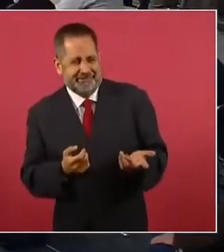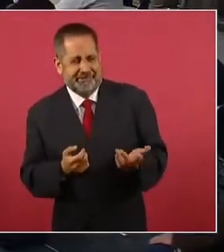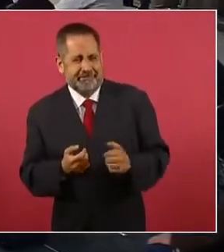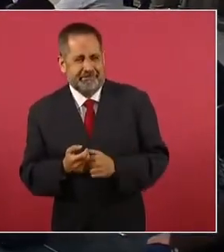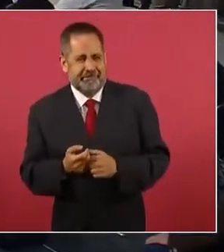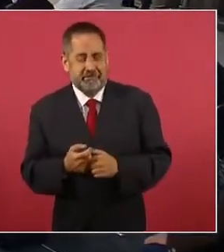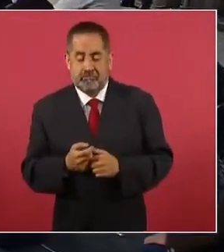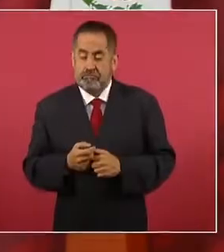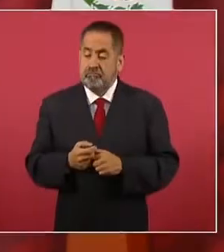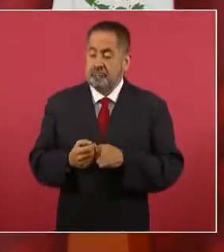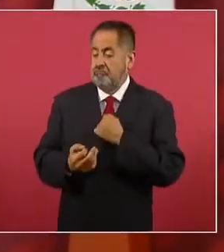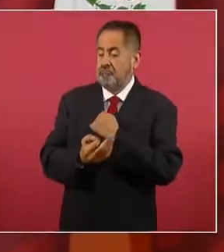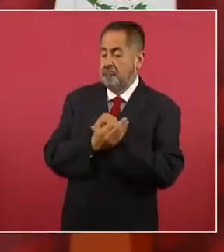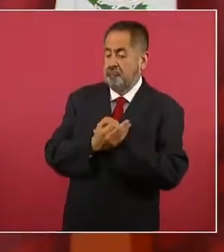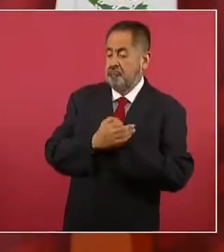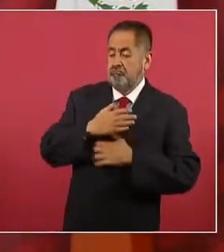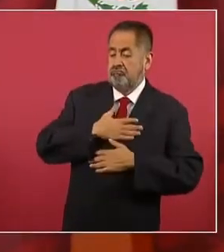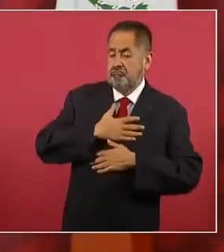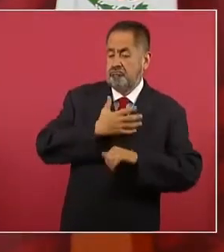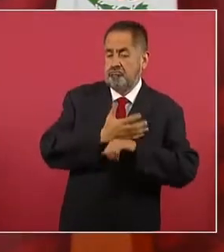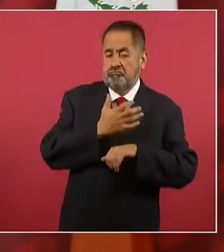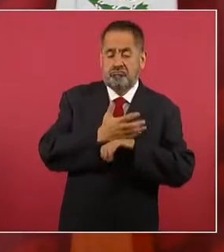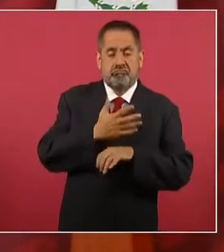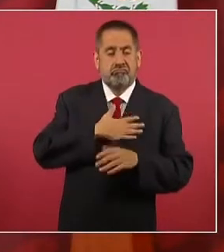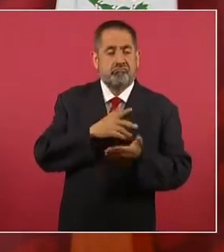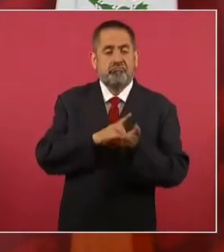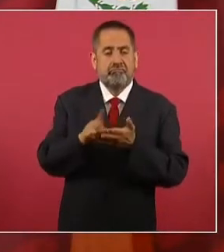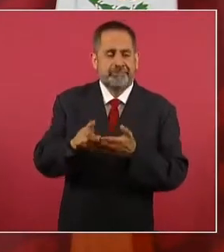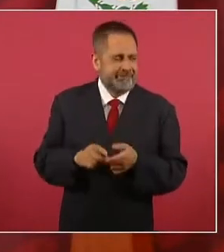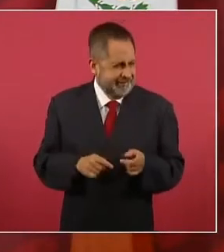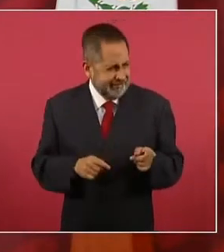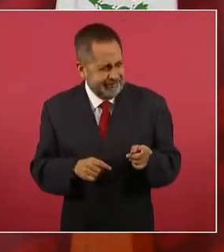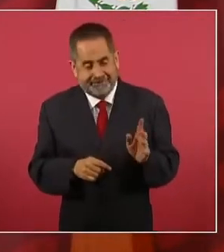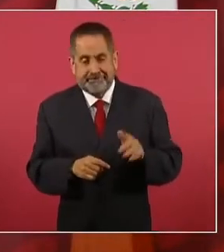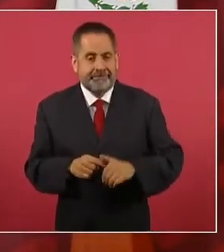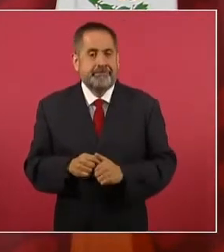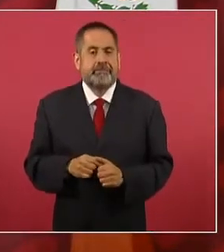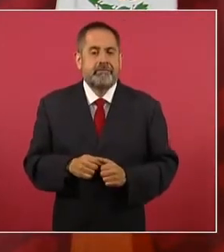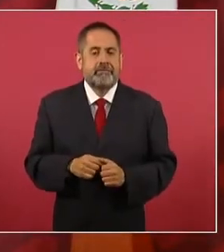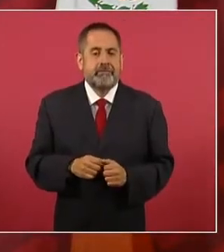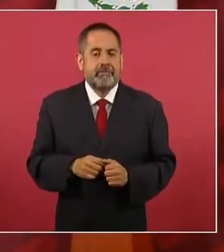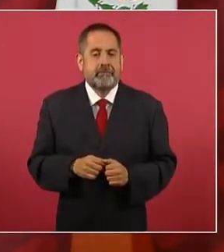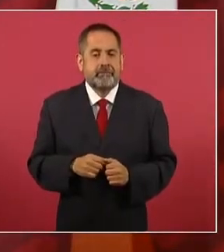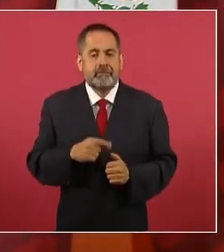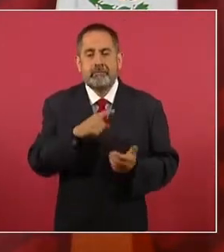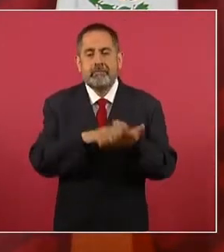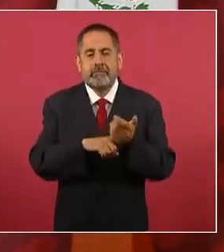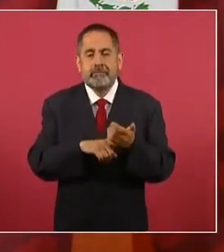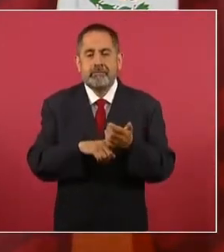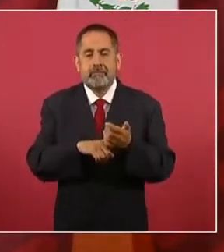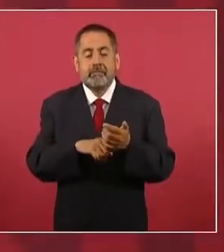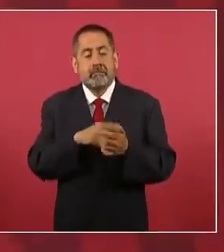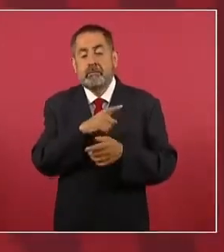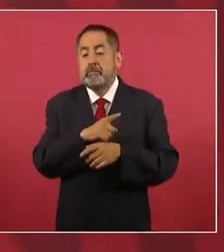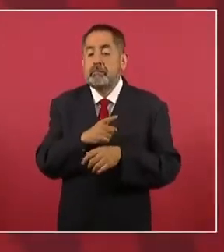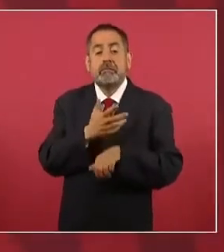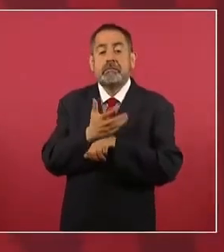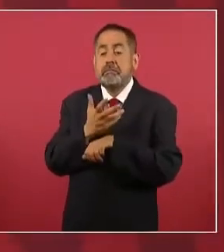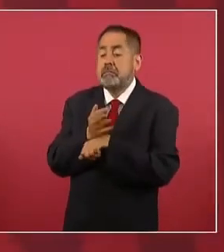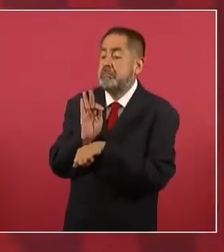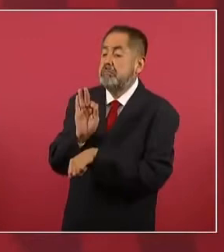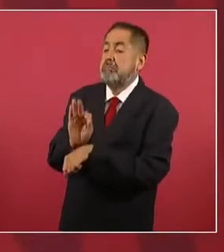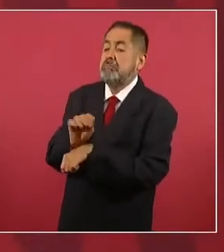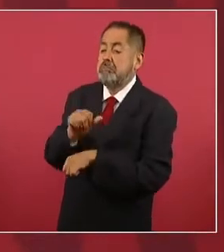logra defender sus derechos, pero además está protegiendo al pueblo de México.